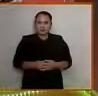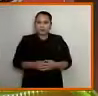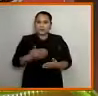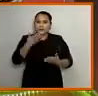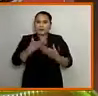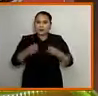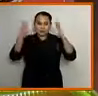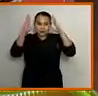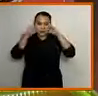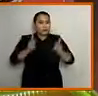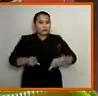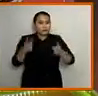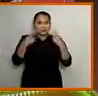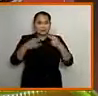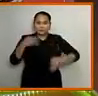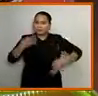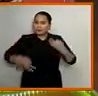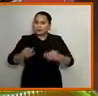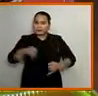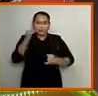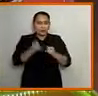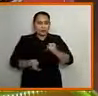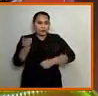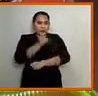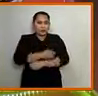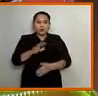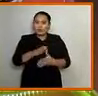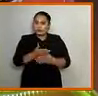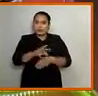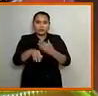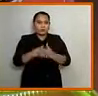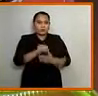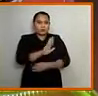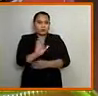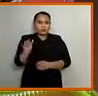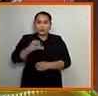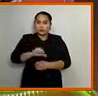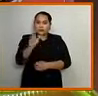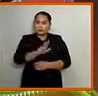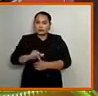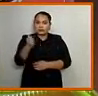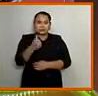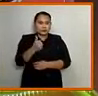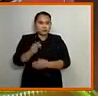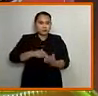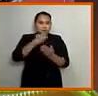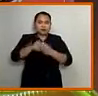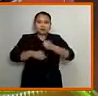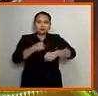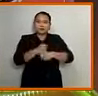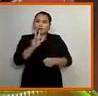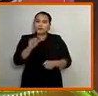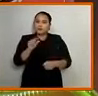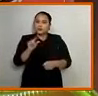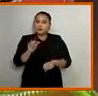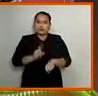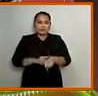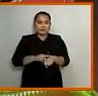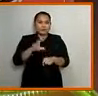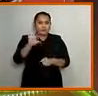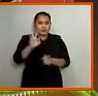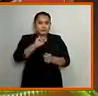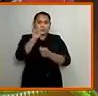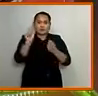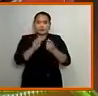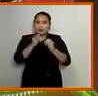Muy buenas noches, televidentes. Qué alegría finalizar el día compartiendo con todos ustedes hoy martes 10 de noviembre del año 2020, cuando son las 9 en punto de